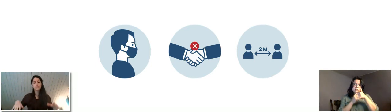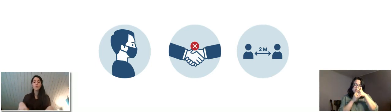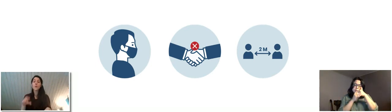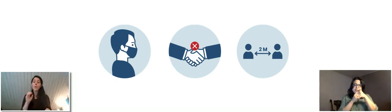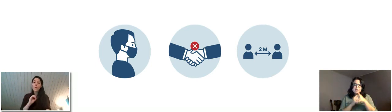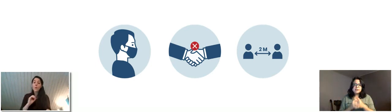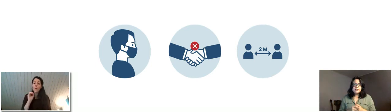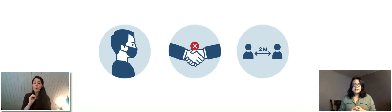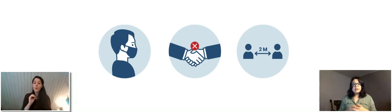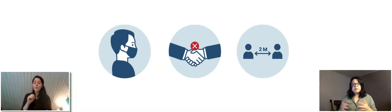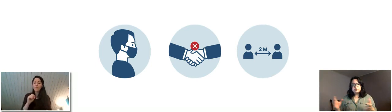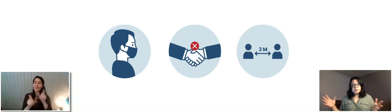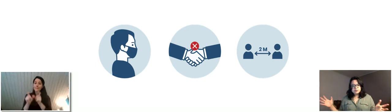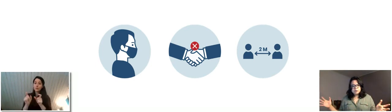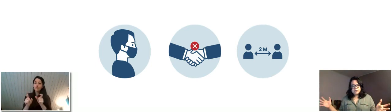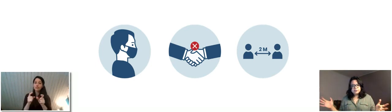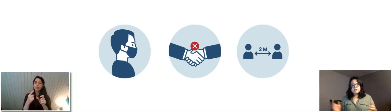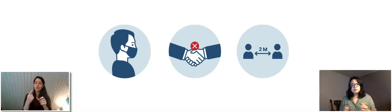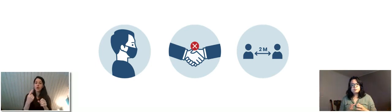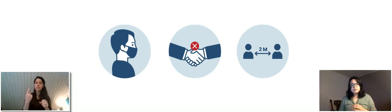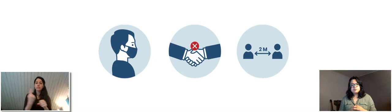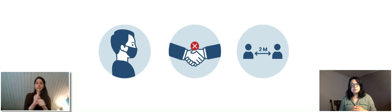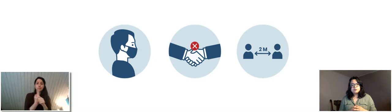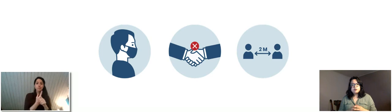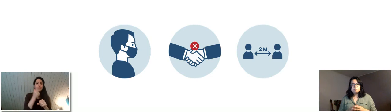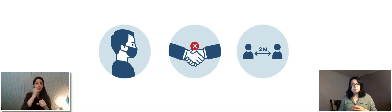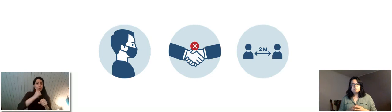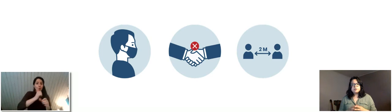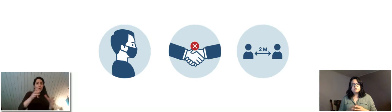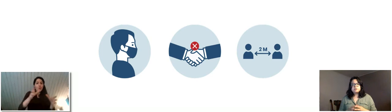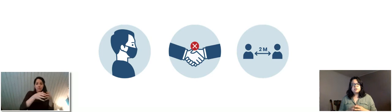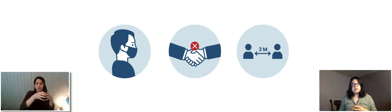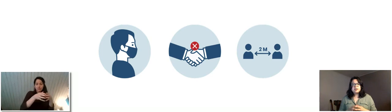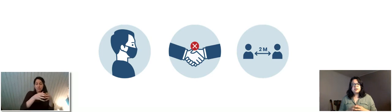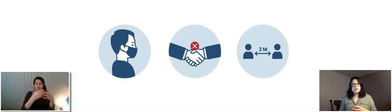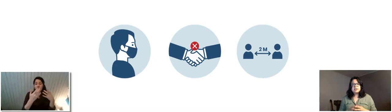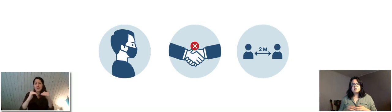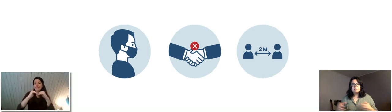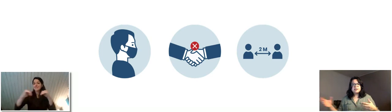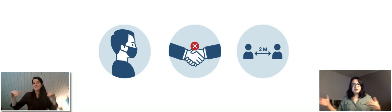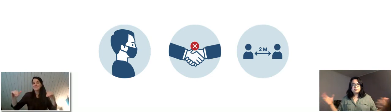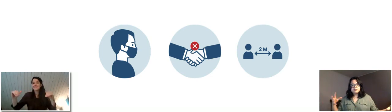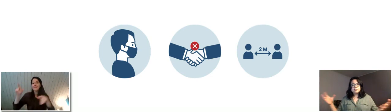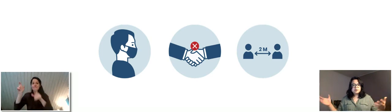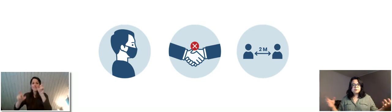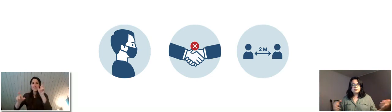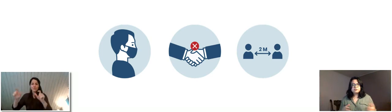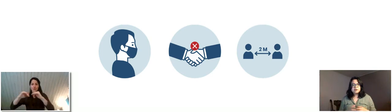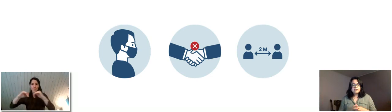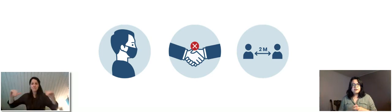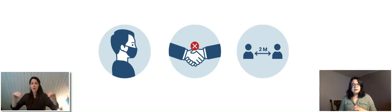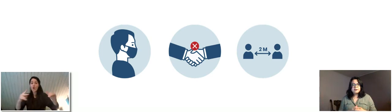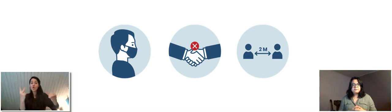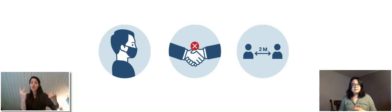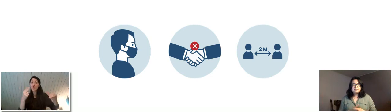convivimos habitualmente. La recomendación es de 2 metros. Por supuesto que entre más lejos